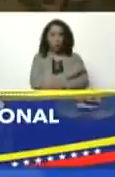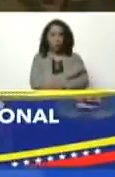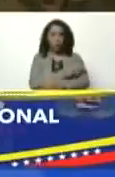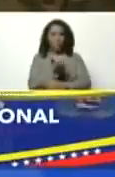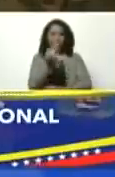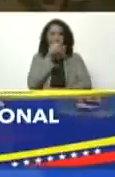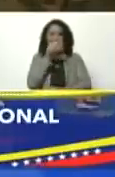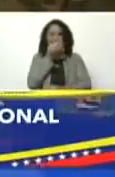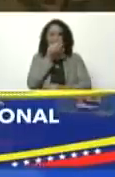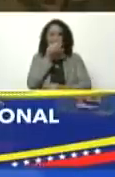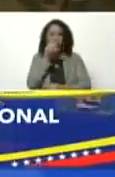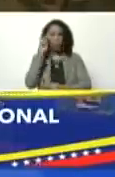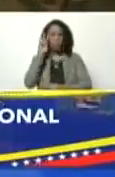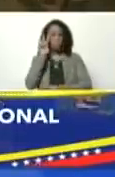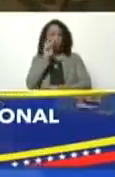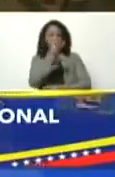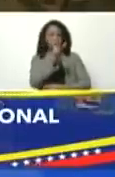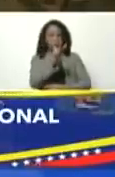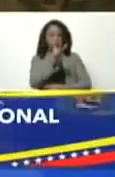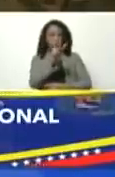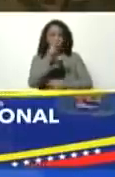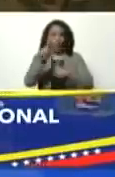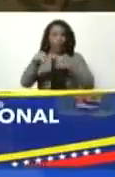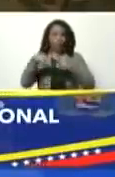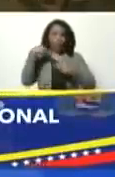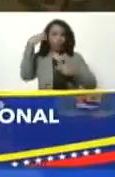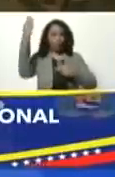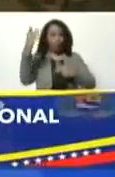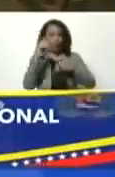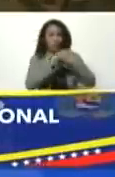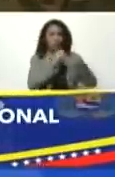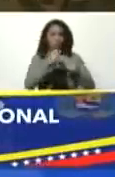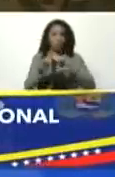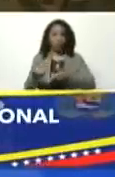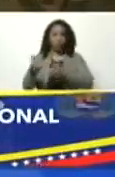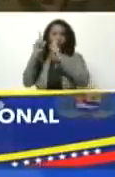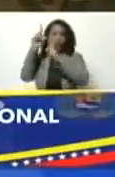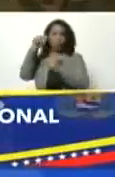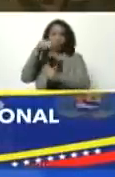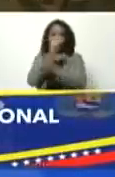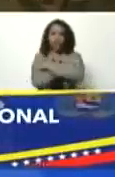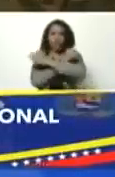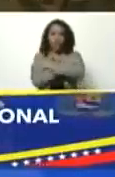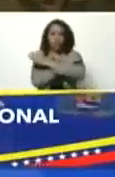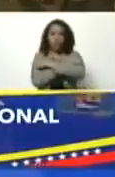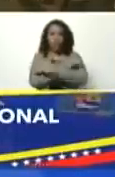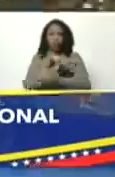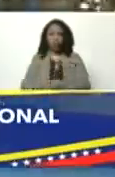reverdecer y proyectarse en el resto del siglo XXI. ¡Autorizado! ¡Felicitaciones!